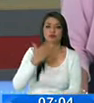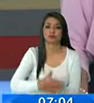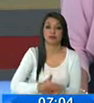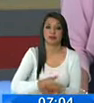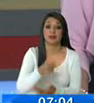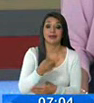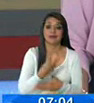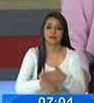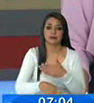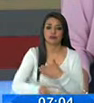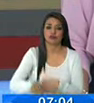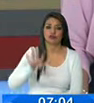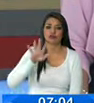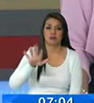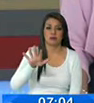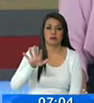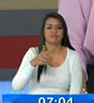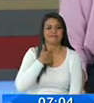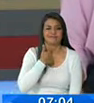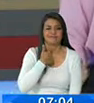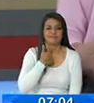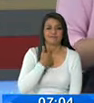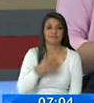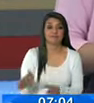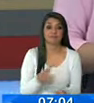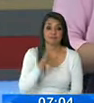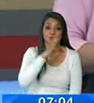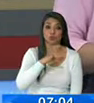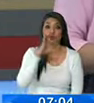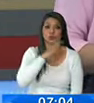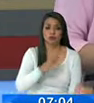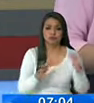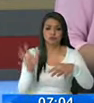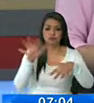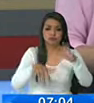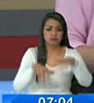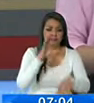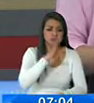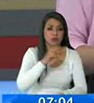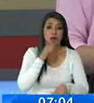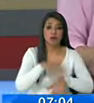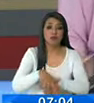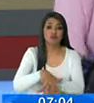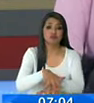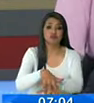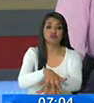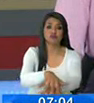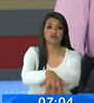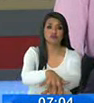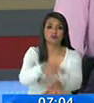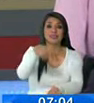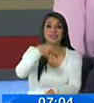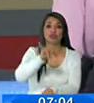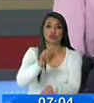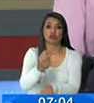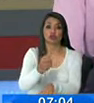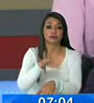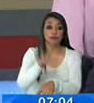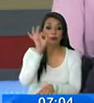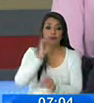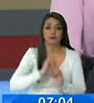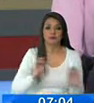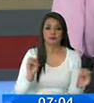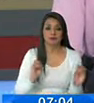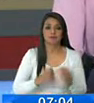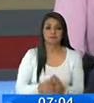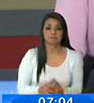5 hijos que quedaron en la orfandad. Se lo buscó en medio de los escombros y en las aguas del río Sardinas y Quijos, sin